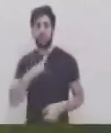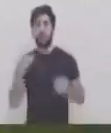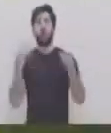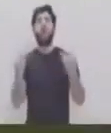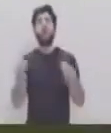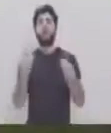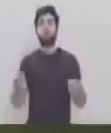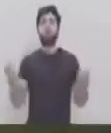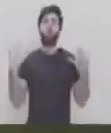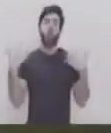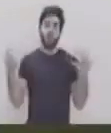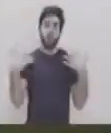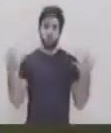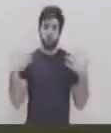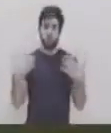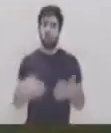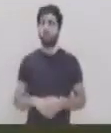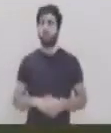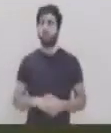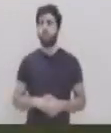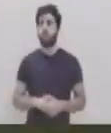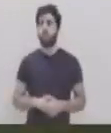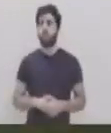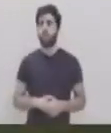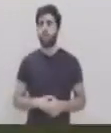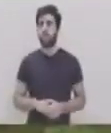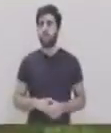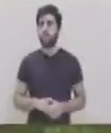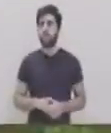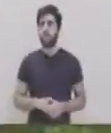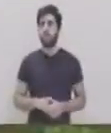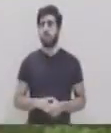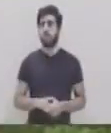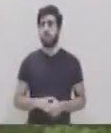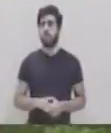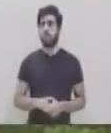hoy tengo mucho calor